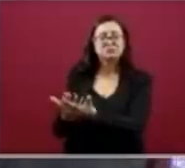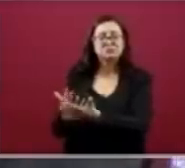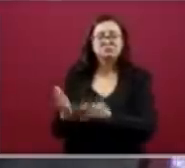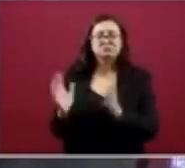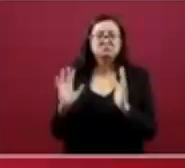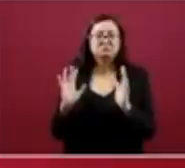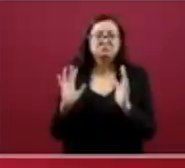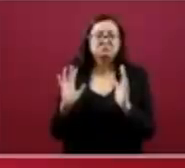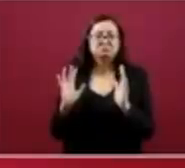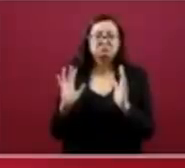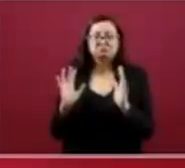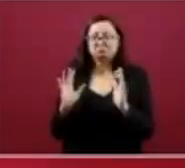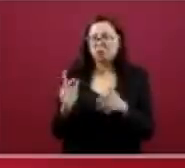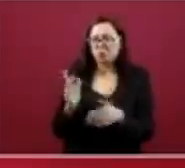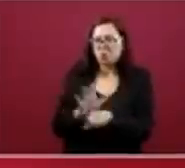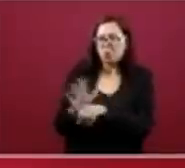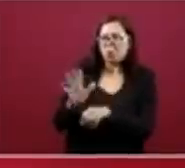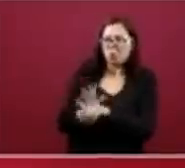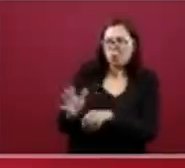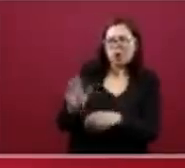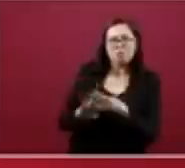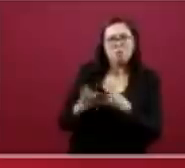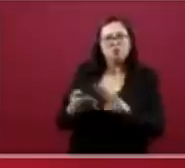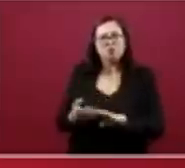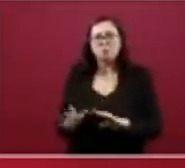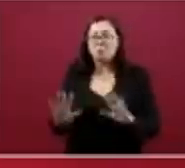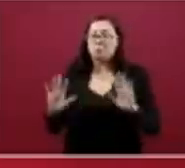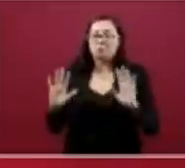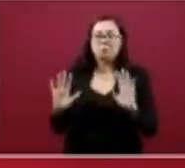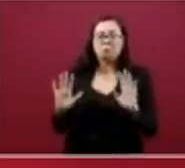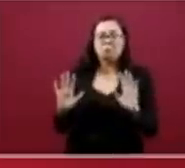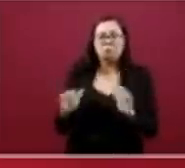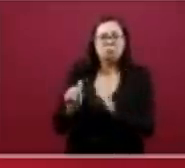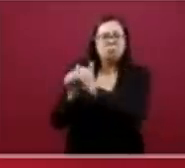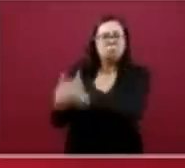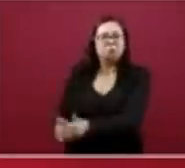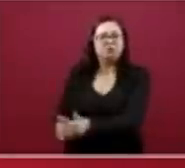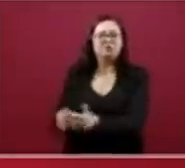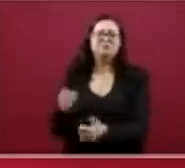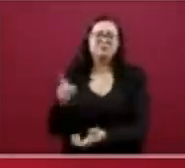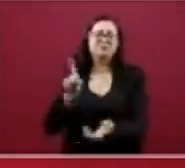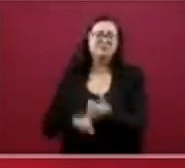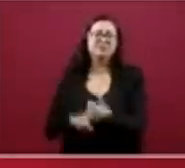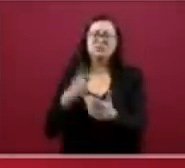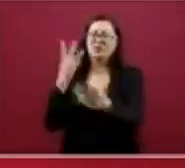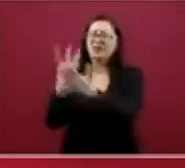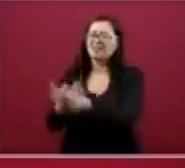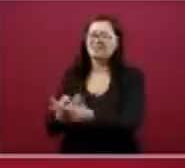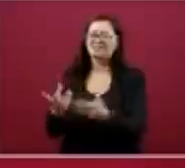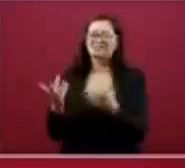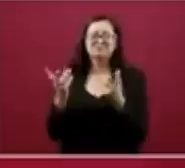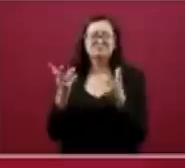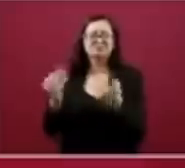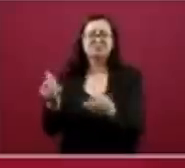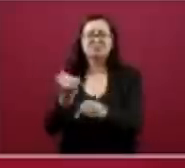sin razón. Las cárceles tienen a mucha gente inocente.